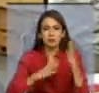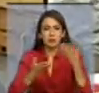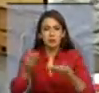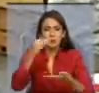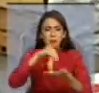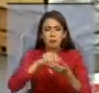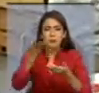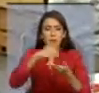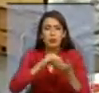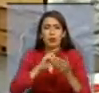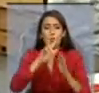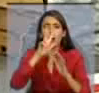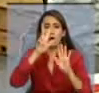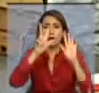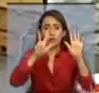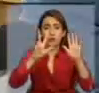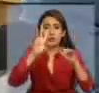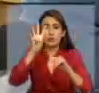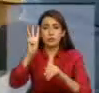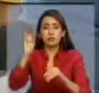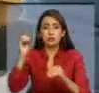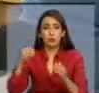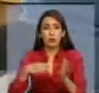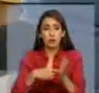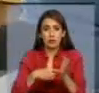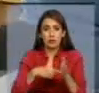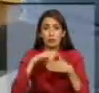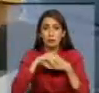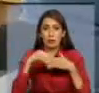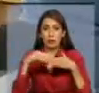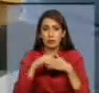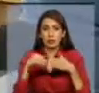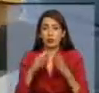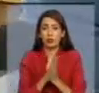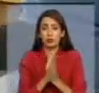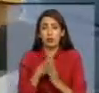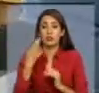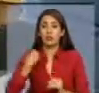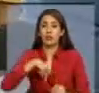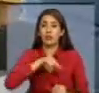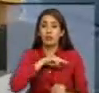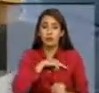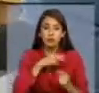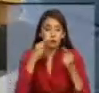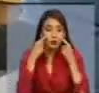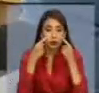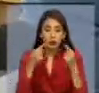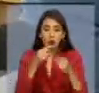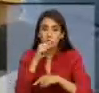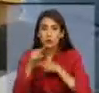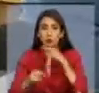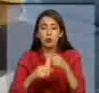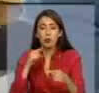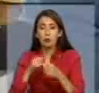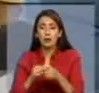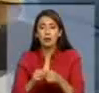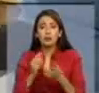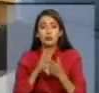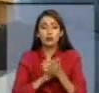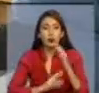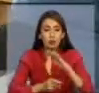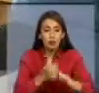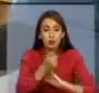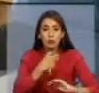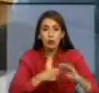de $840,000. Eso nos hace totalmente negativos en cuanto a competencia. Es decir, nos